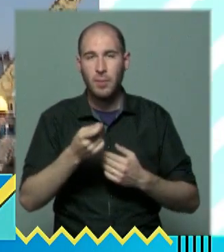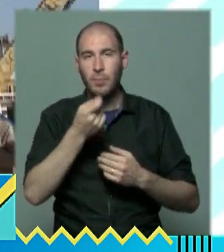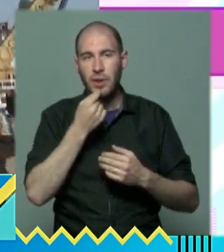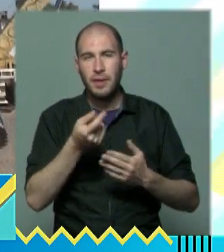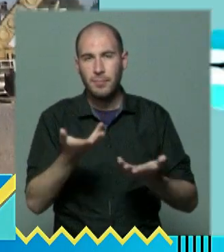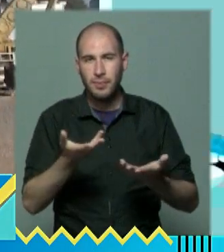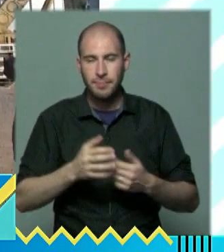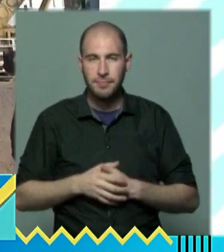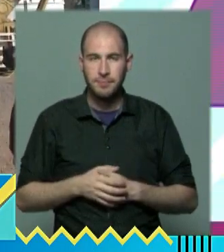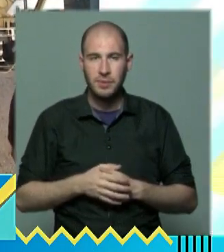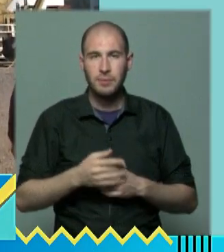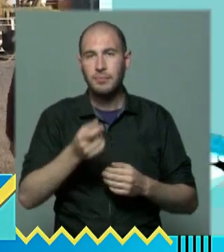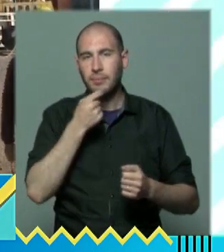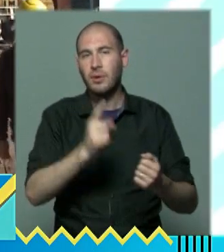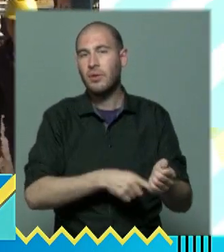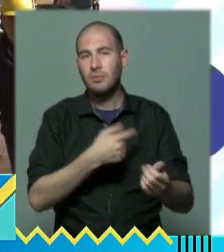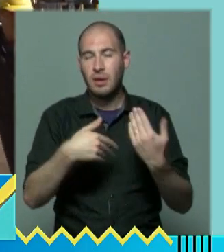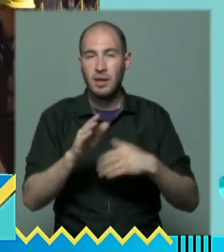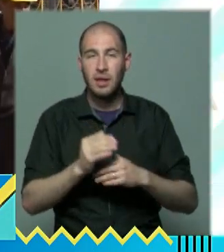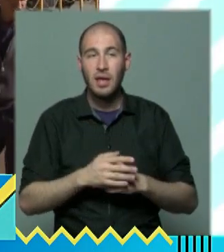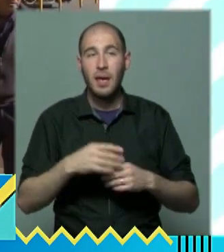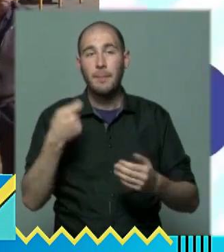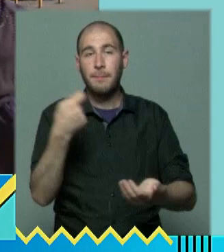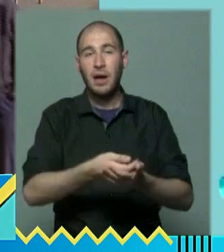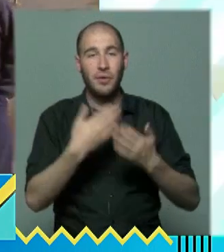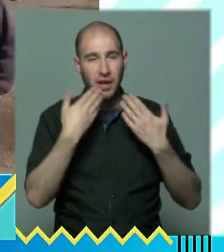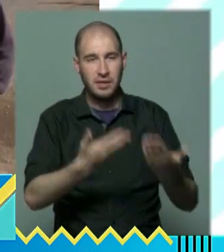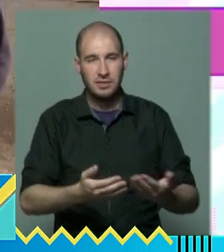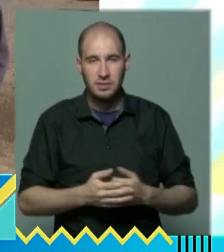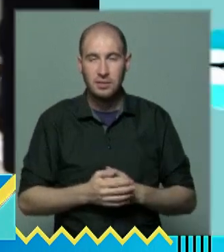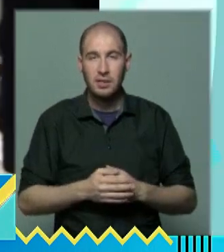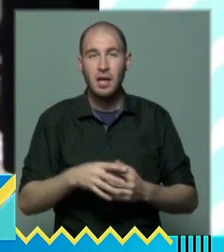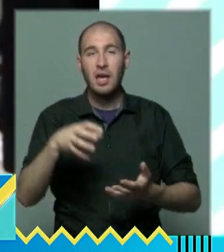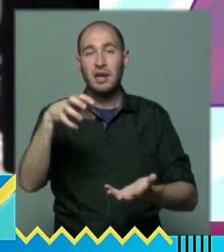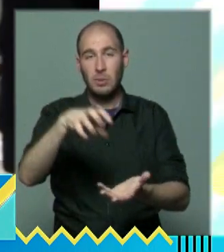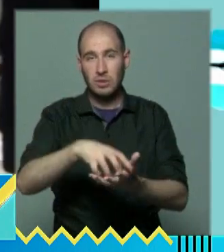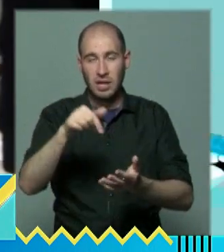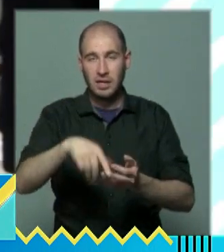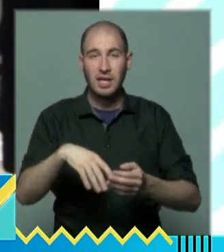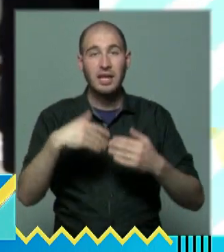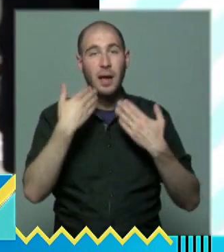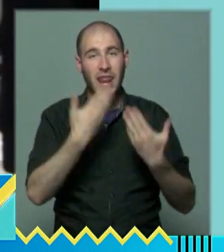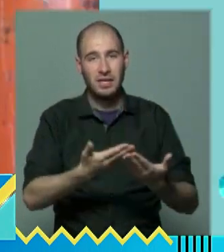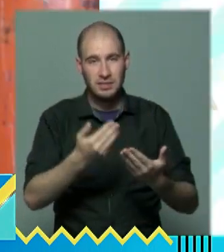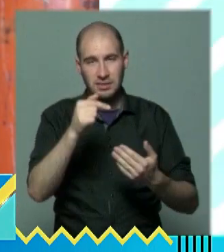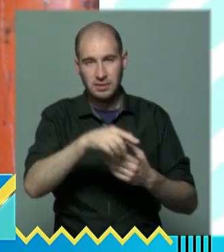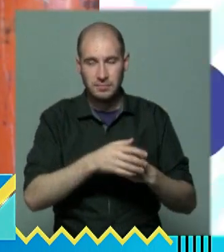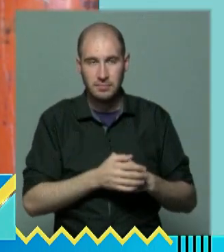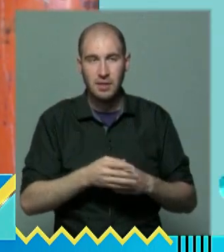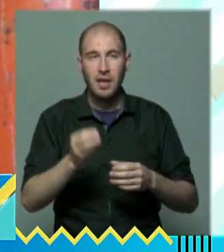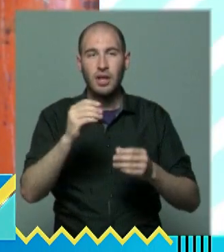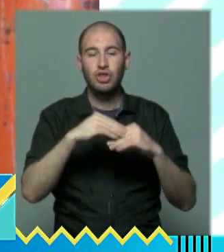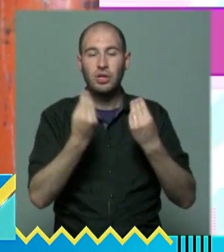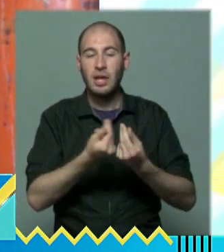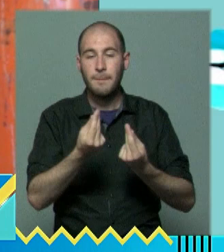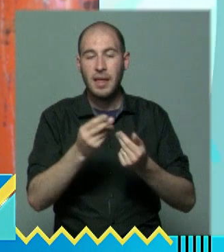más clásico es la gratificación. La jurisprudencia empezó a hacer que la gratificación integrara el monto